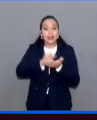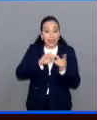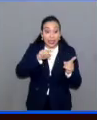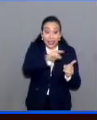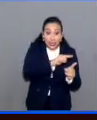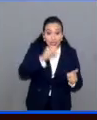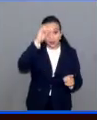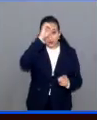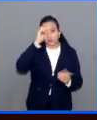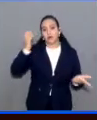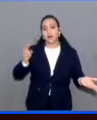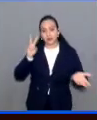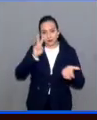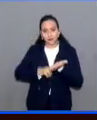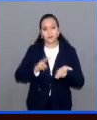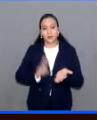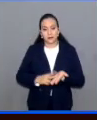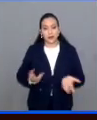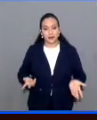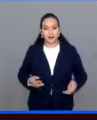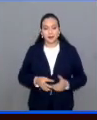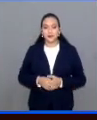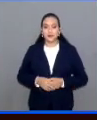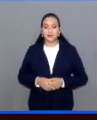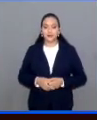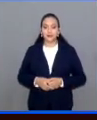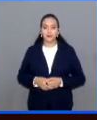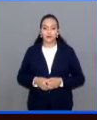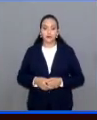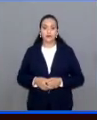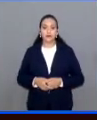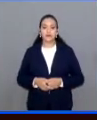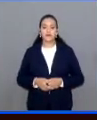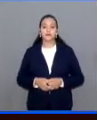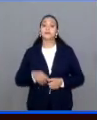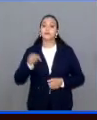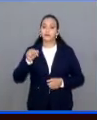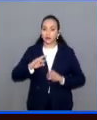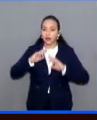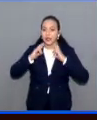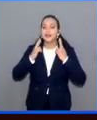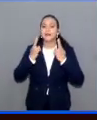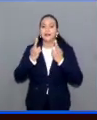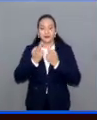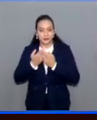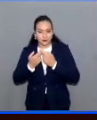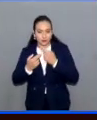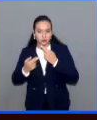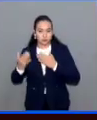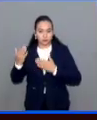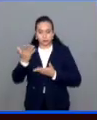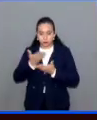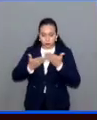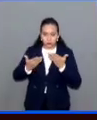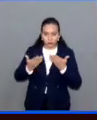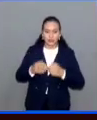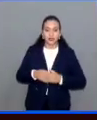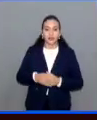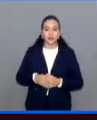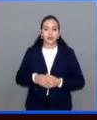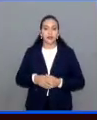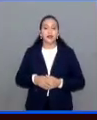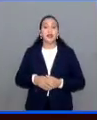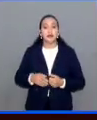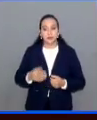Artículo 18 que señala, fracción séptima, incluso utiliza el verbo procurar, se procurará contar con personal de